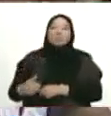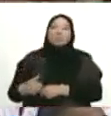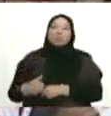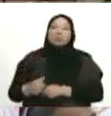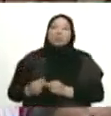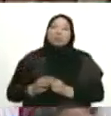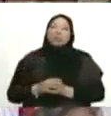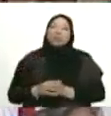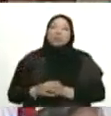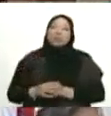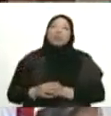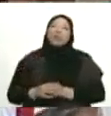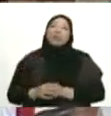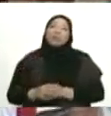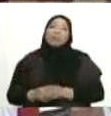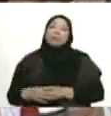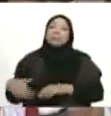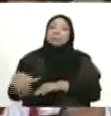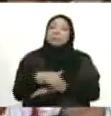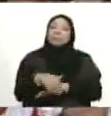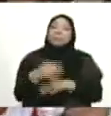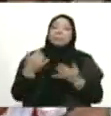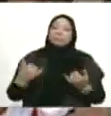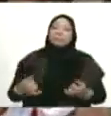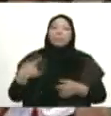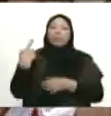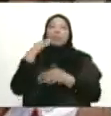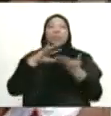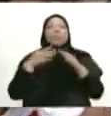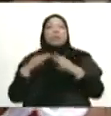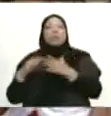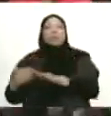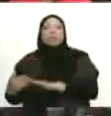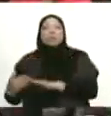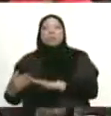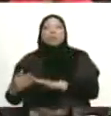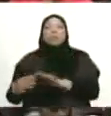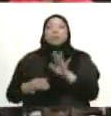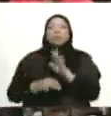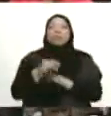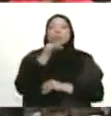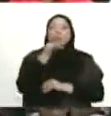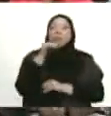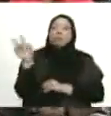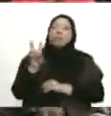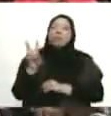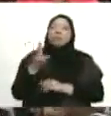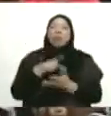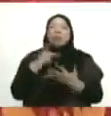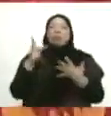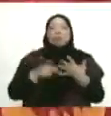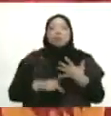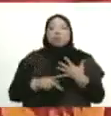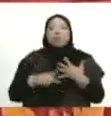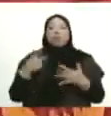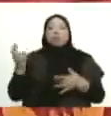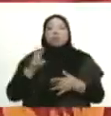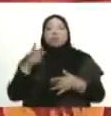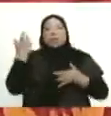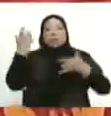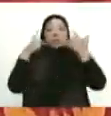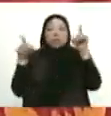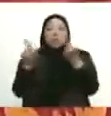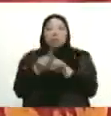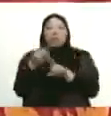aquí y los hemos encontrado en las calles de estos barrios. Y seguirá habiendo en Venezuela un presidente, una presidenta